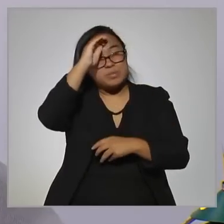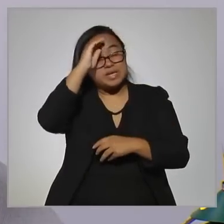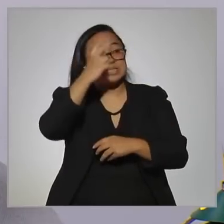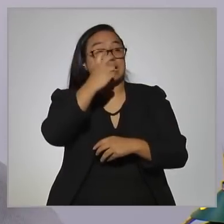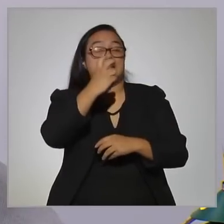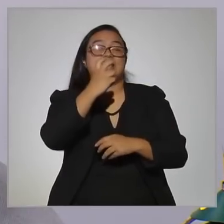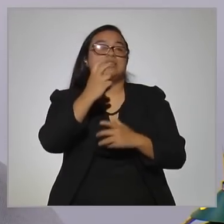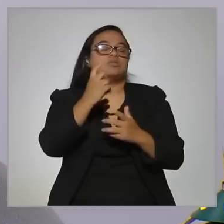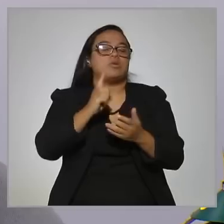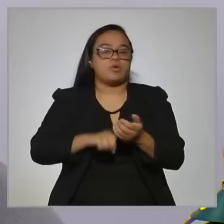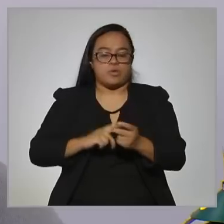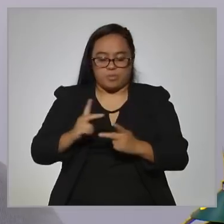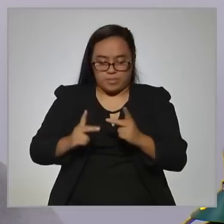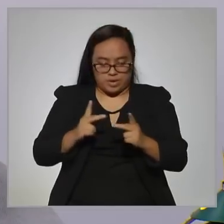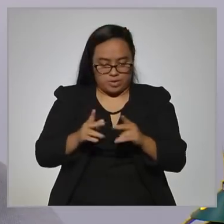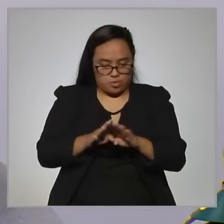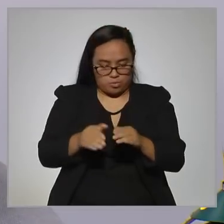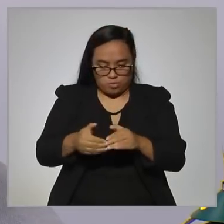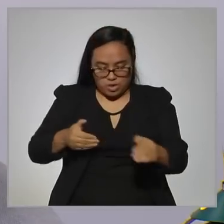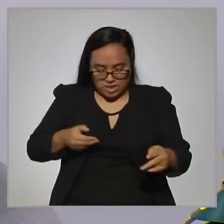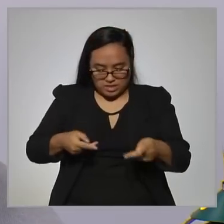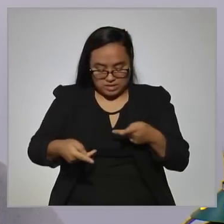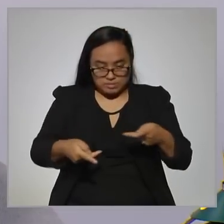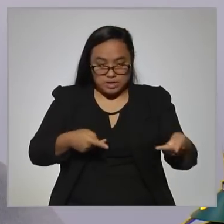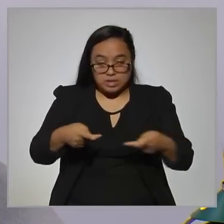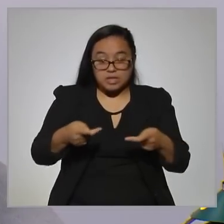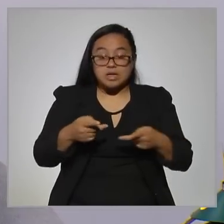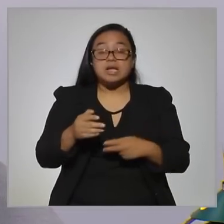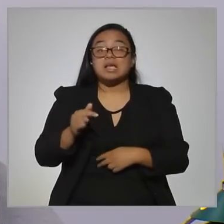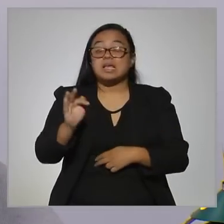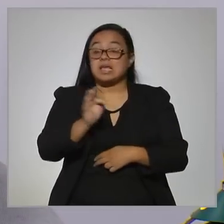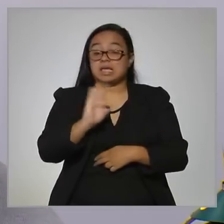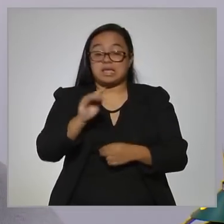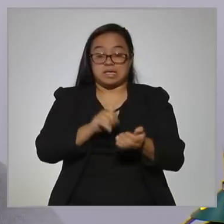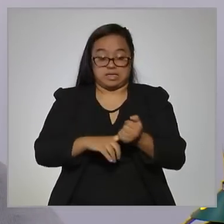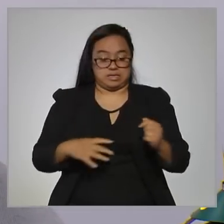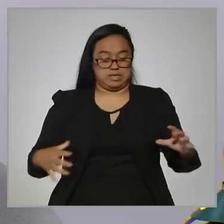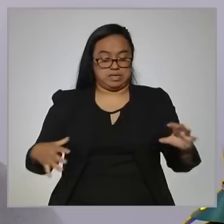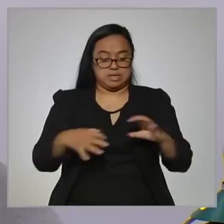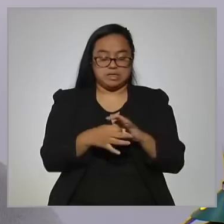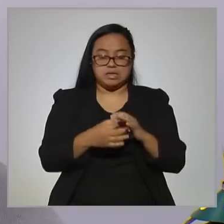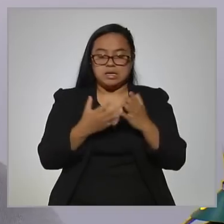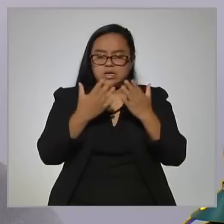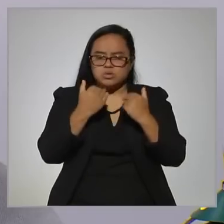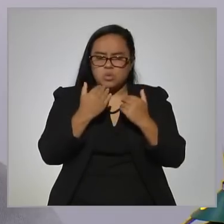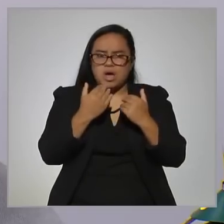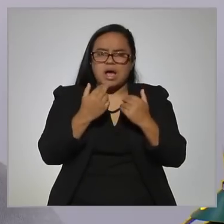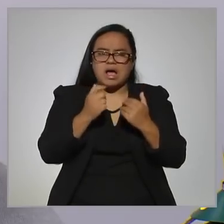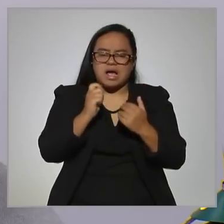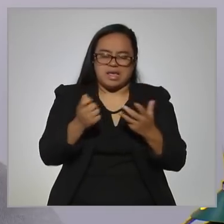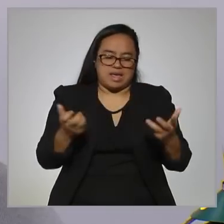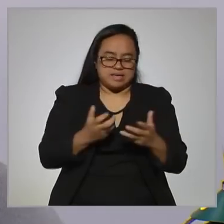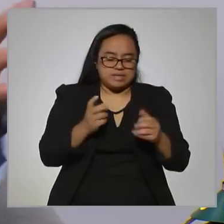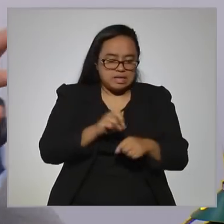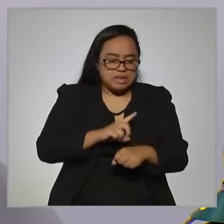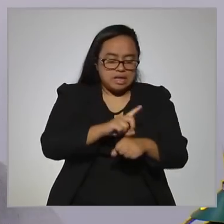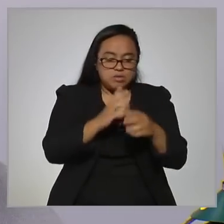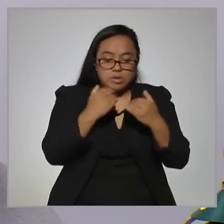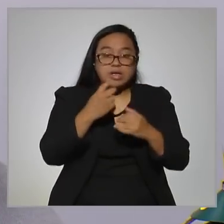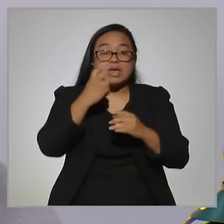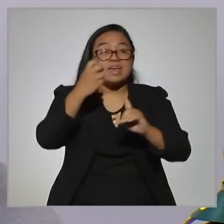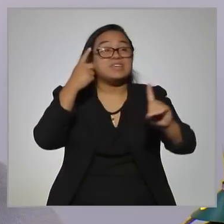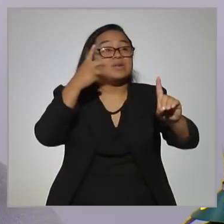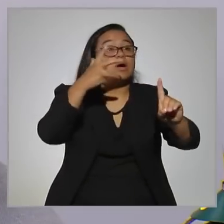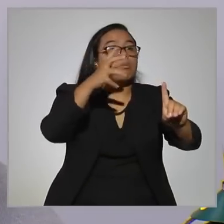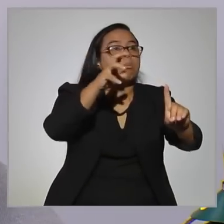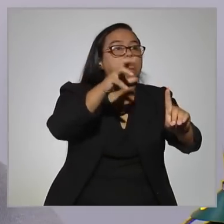perfectos o demasiado planeados y que tal vez al no relacionarlos con pequeñas acciones en el día a día, pues se vuelven más